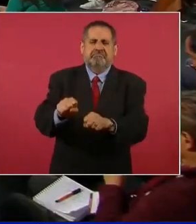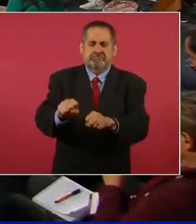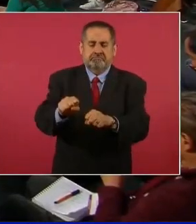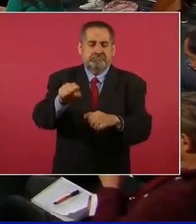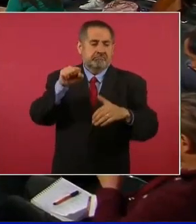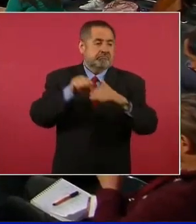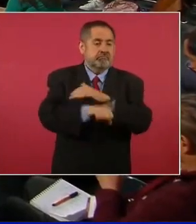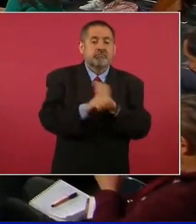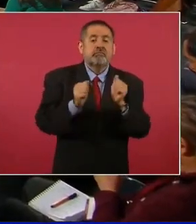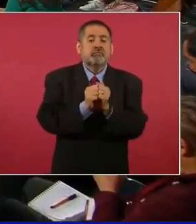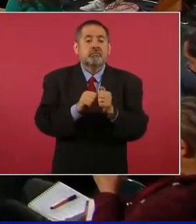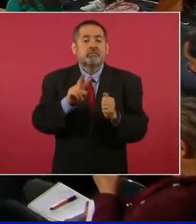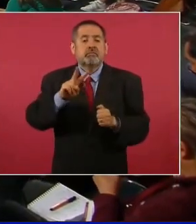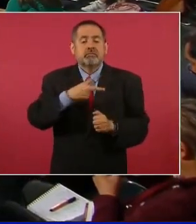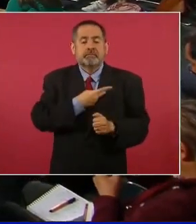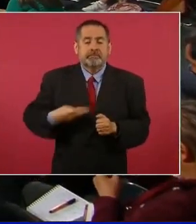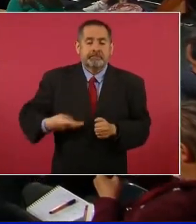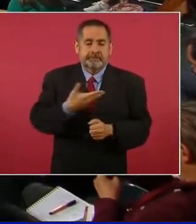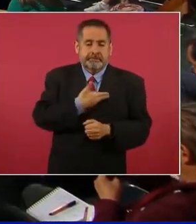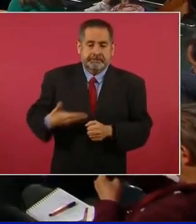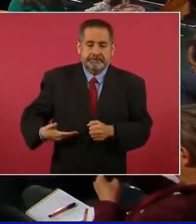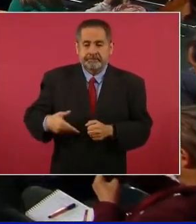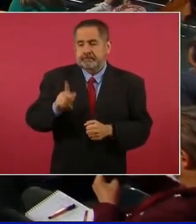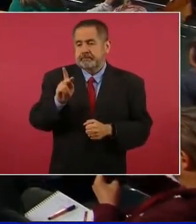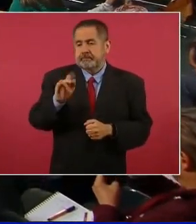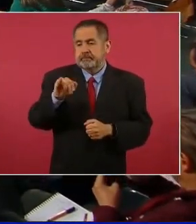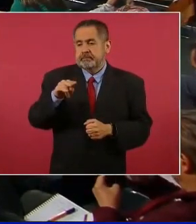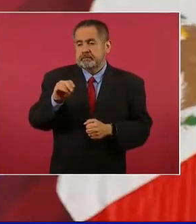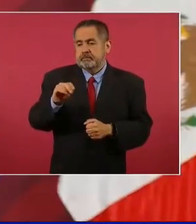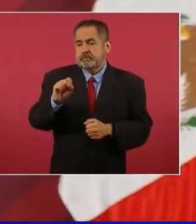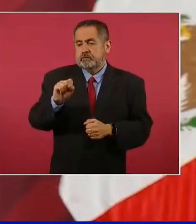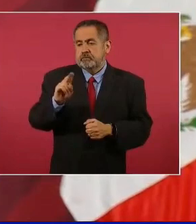y al vicepresidente Pino Suárez